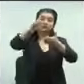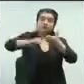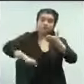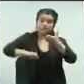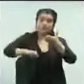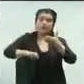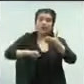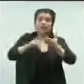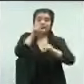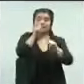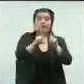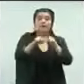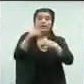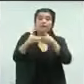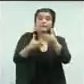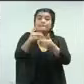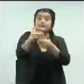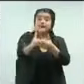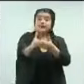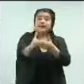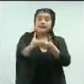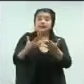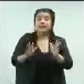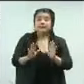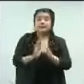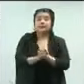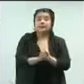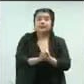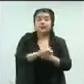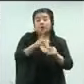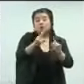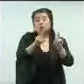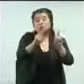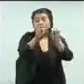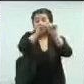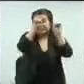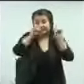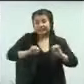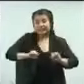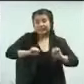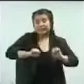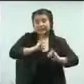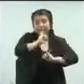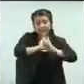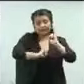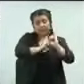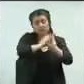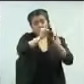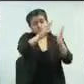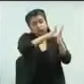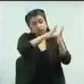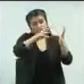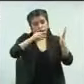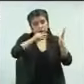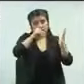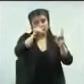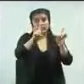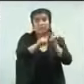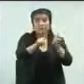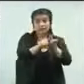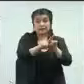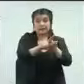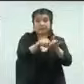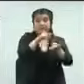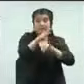ha venido sucediendo constantemente en los rayos X que tenían los dos aeropuertos principales, el del aeropuerto La Aurora y el del Mundo Maya,